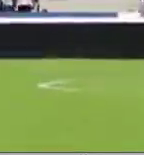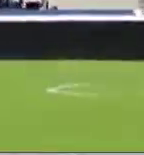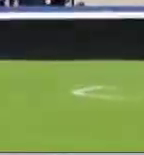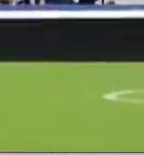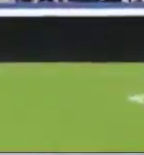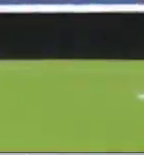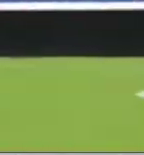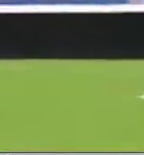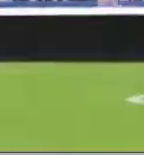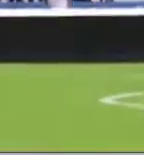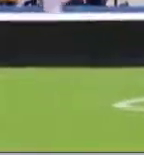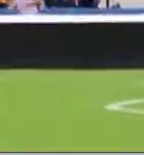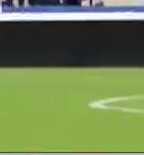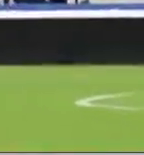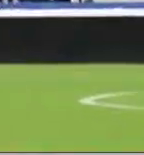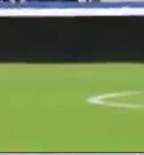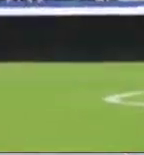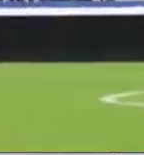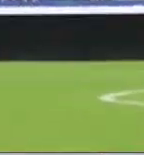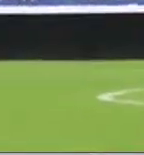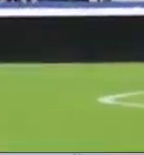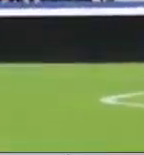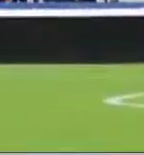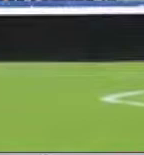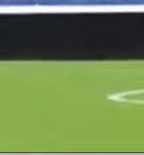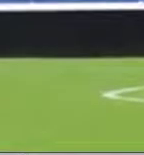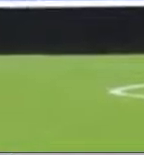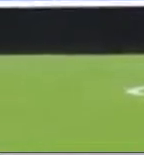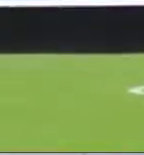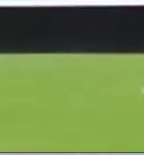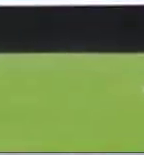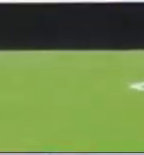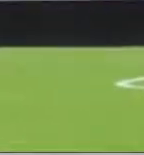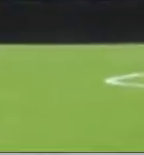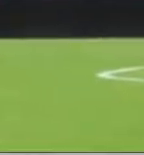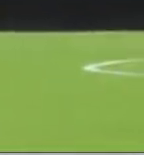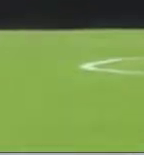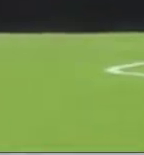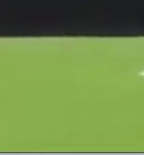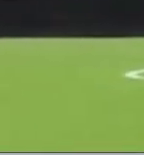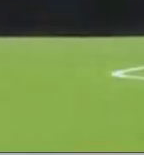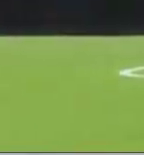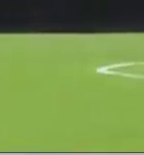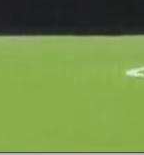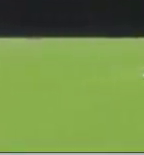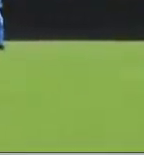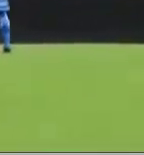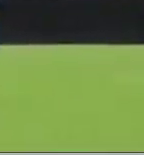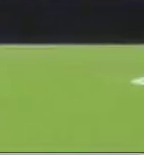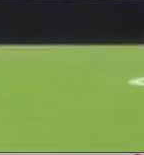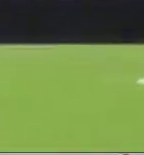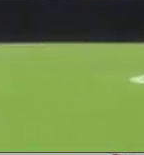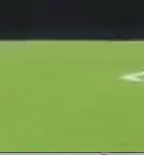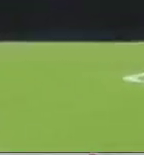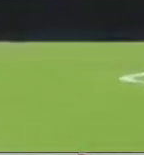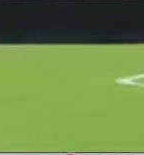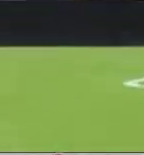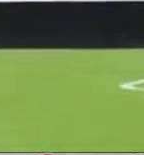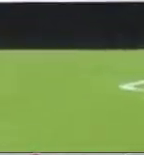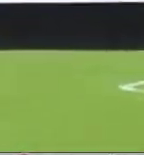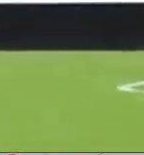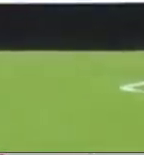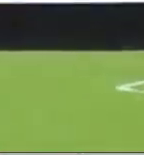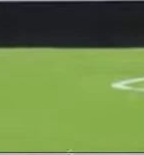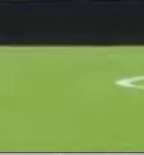CU de los Pumas para la siguiente temporada. Todavía no se dice nada, pero como pueden darse cuenta, la imagen ahí está muy clara con el corazón